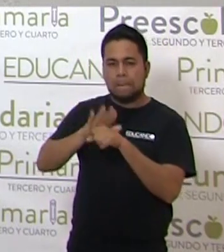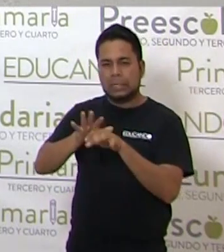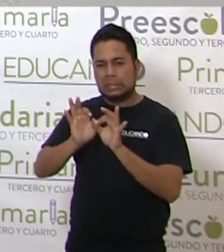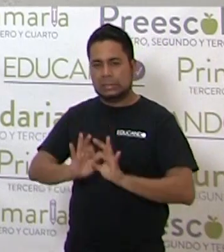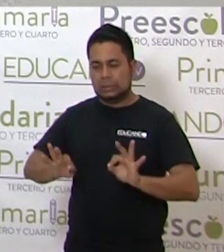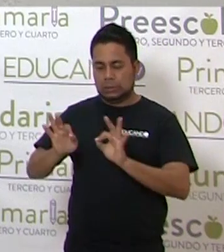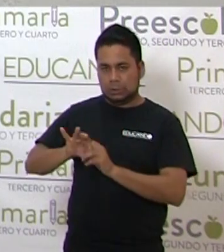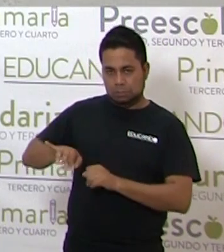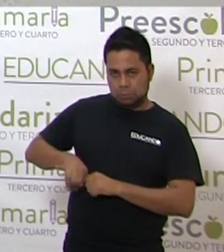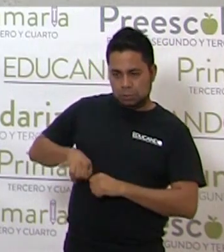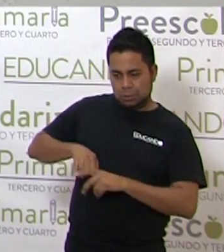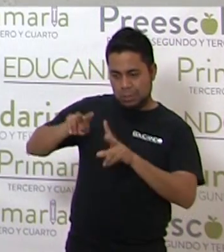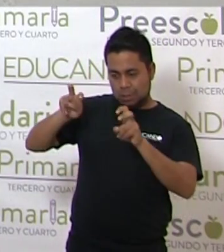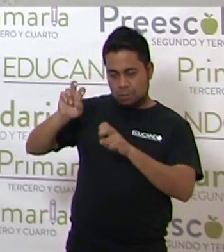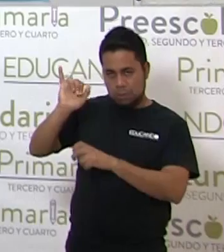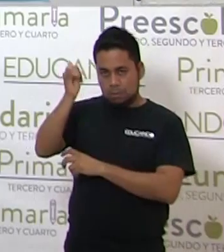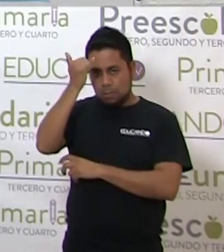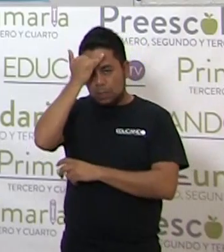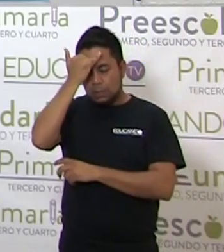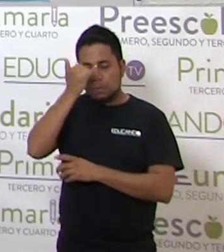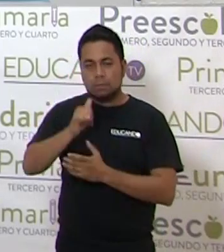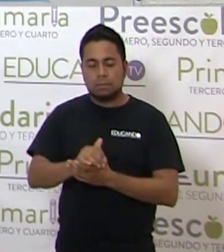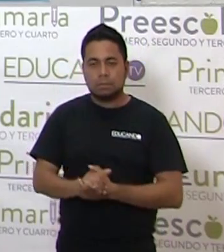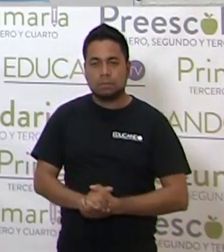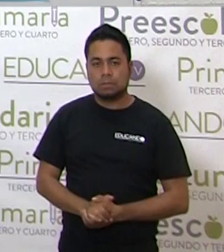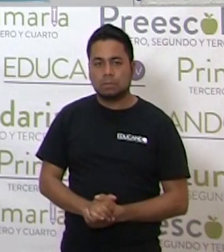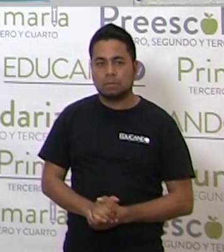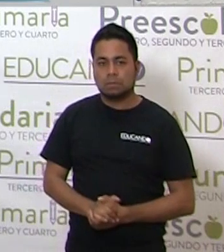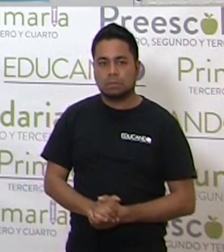importante, las vacas.